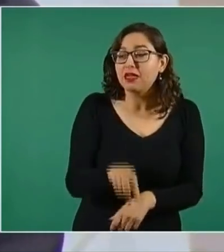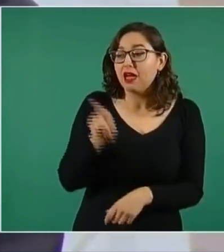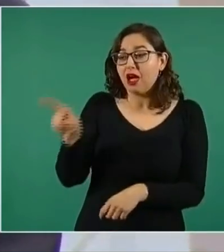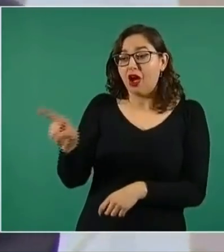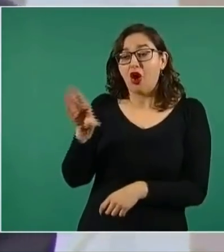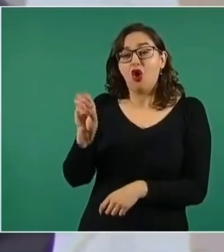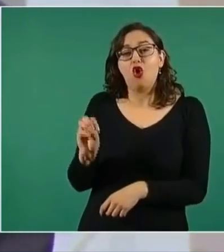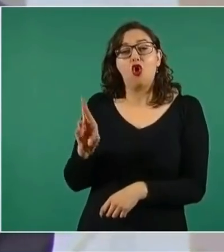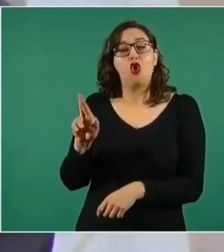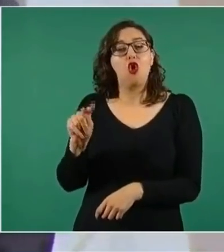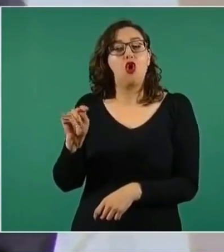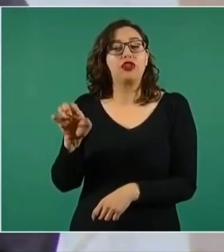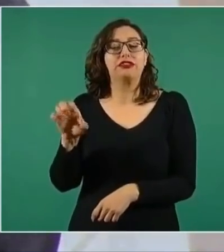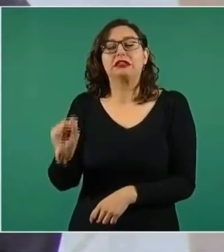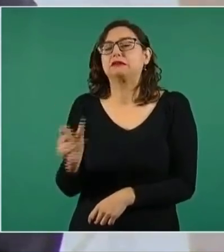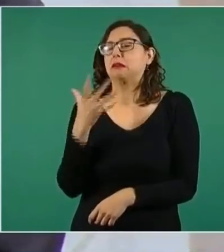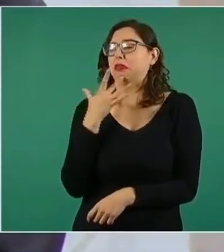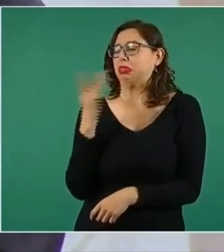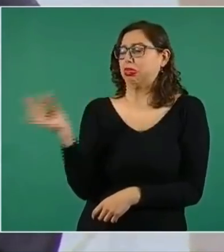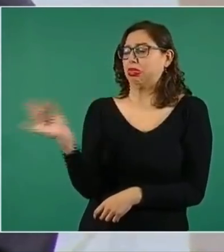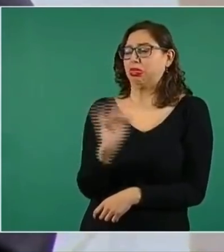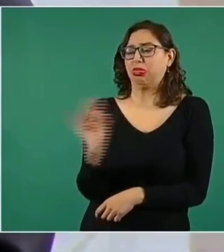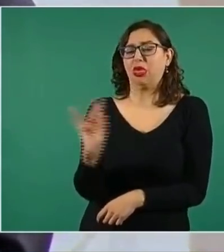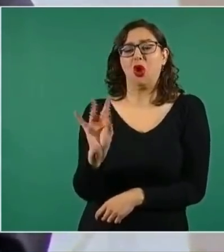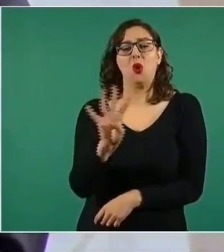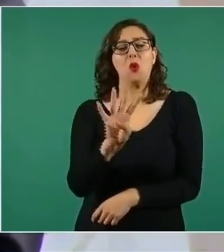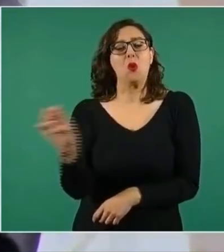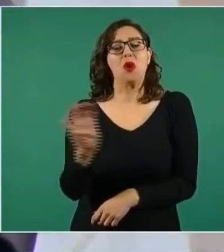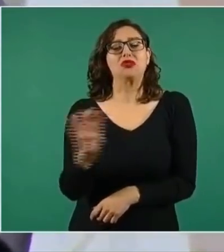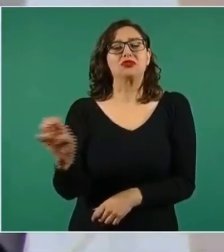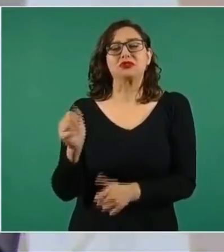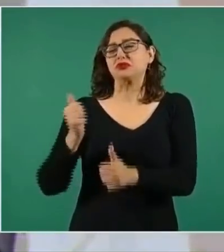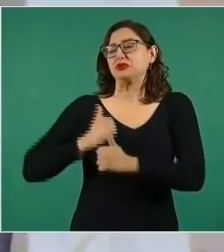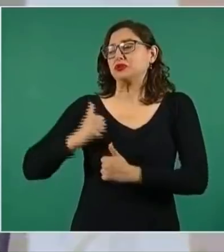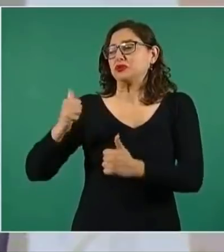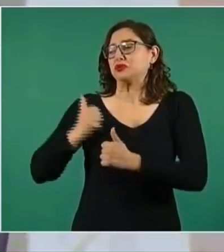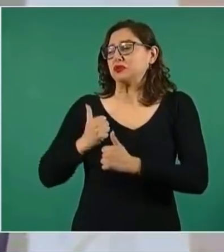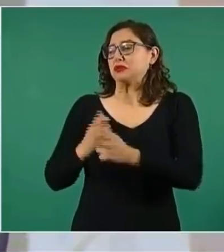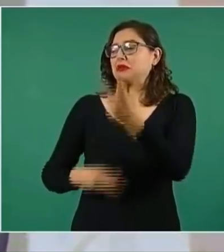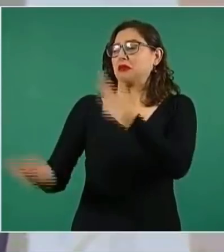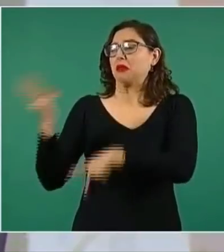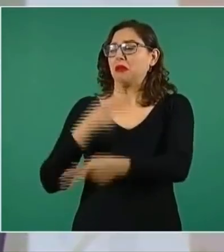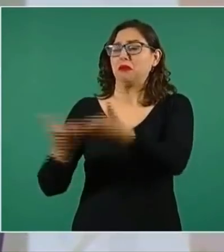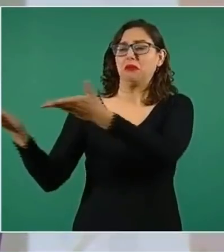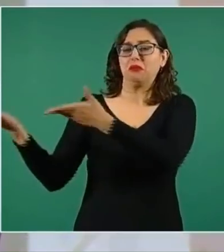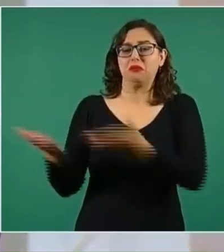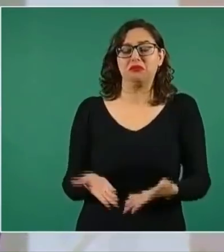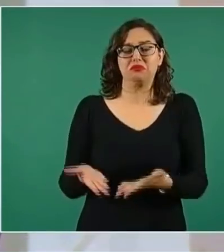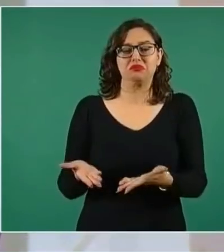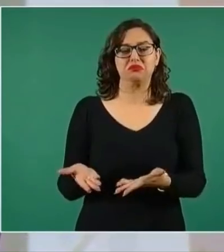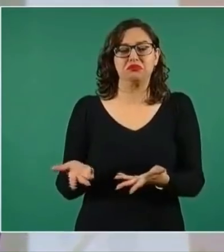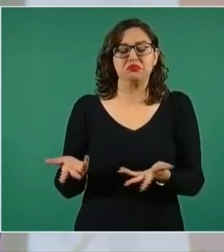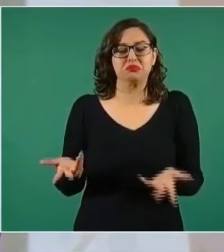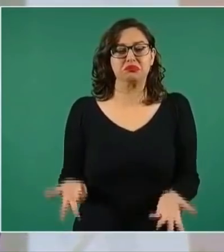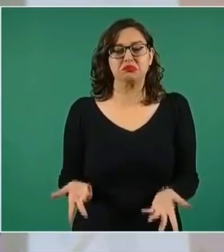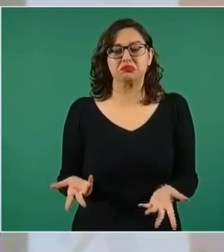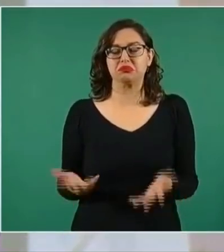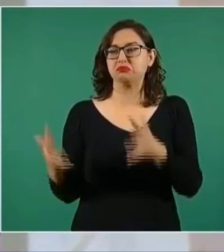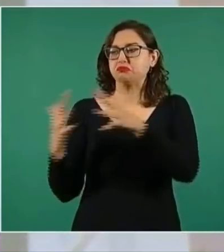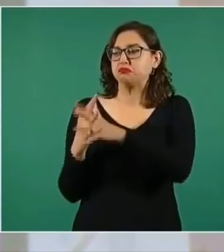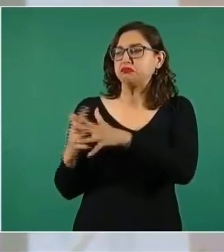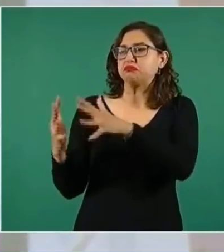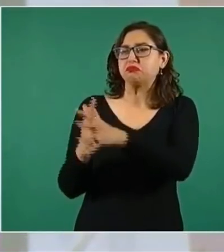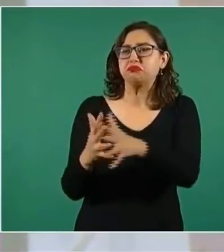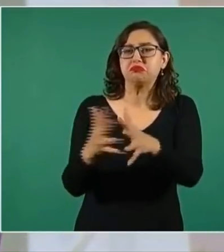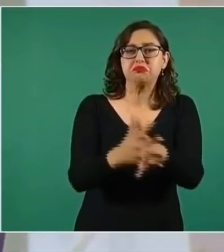apenas 400 soldados españoles la primera vez a Tenochtitlán, luego de enfrentar pocas batallas,